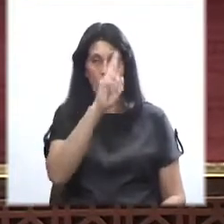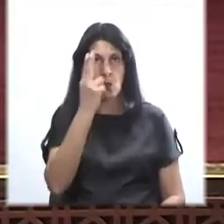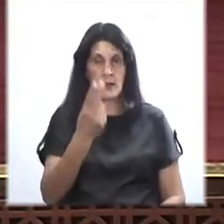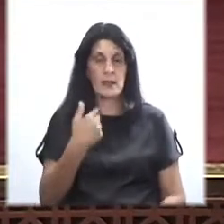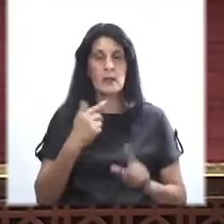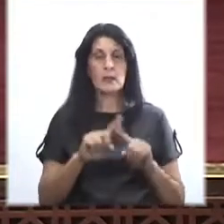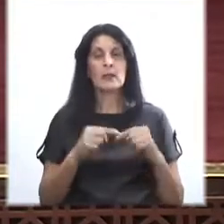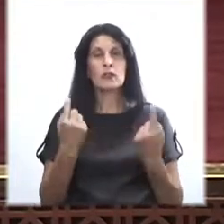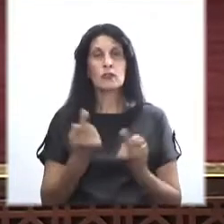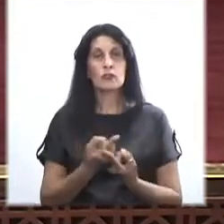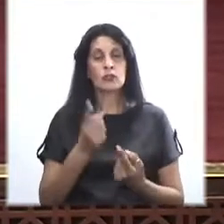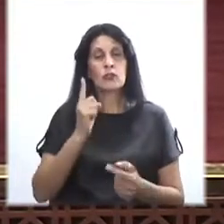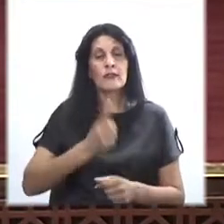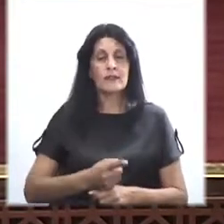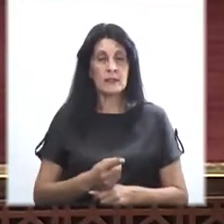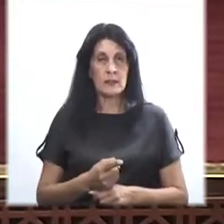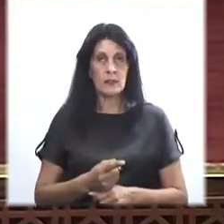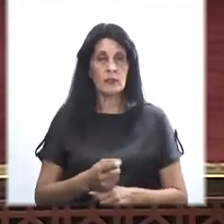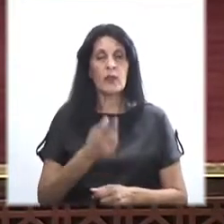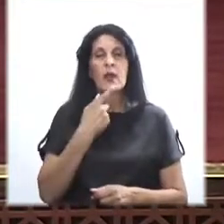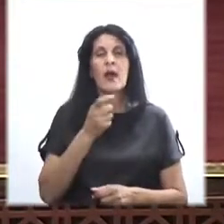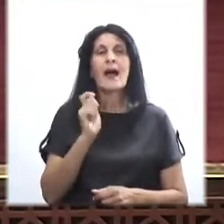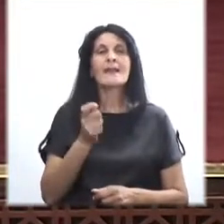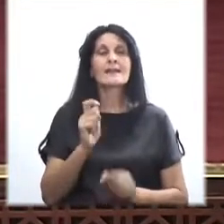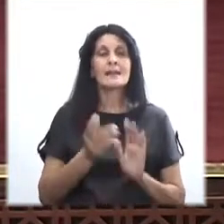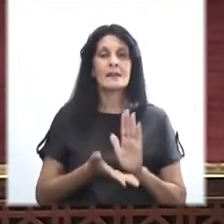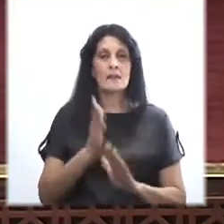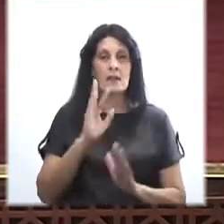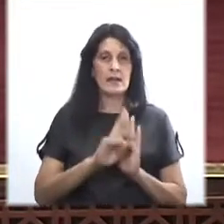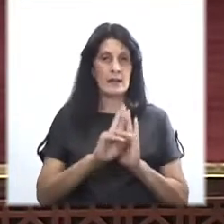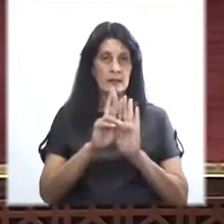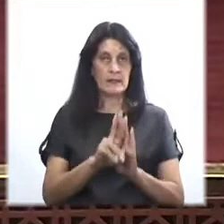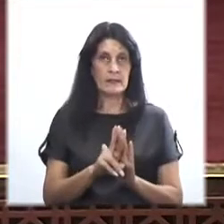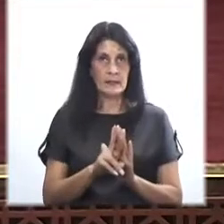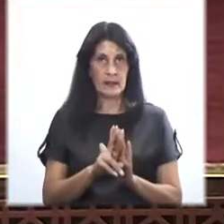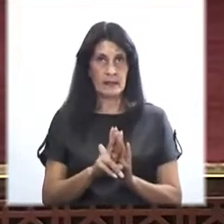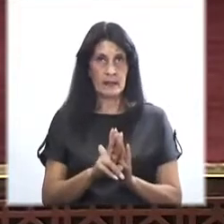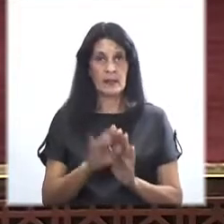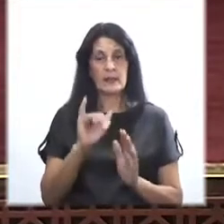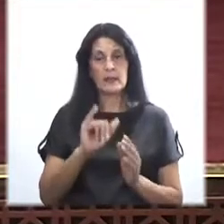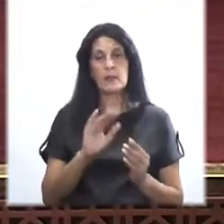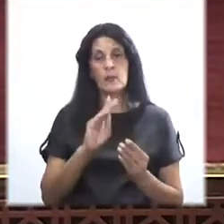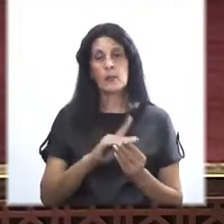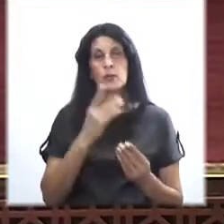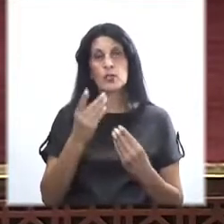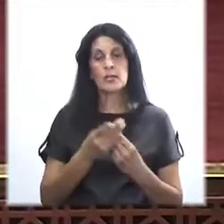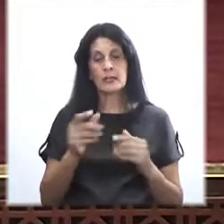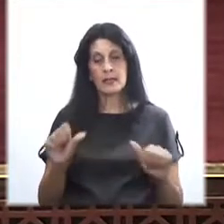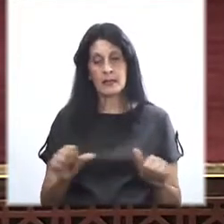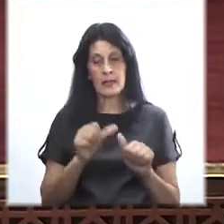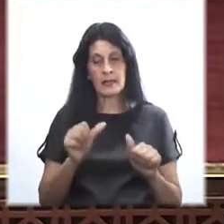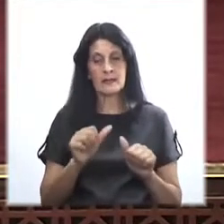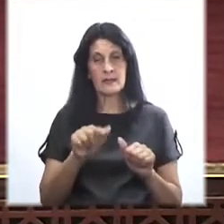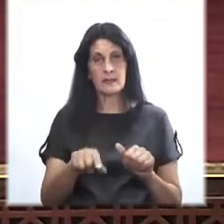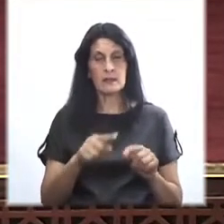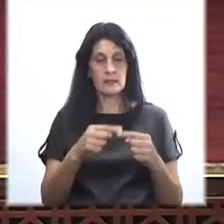los uruguayos deciden a quiénes lo van a representar y proyectan y generan este tipo de